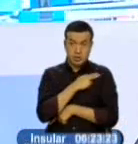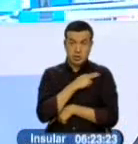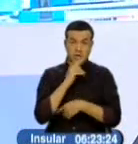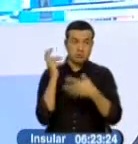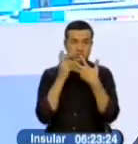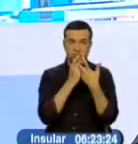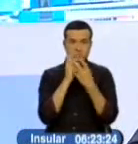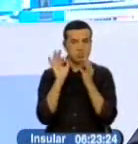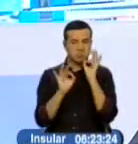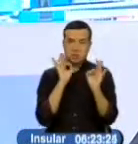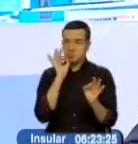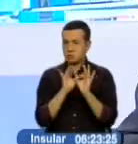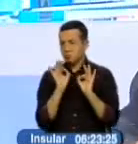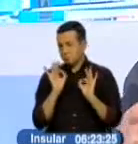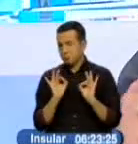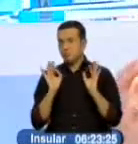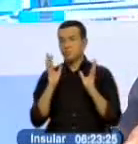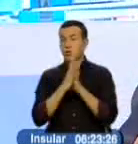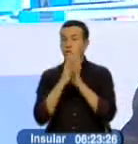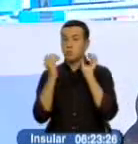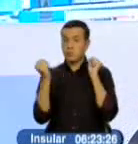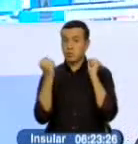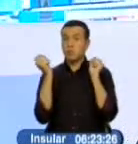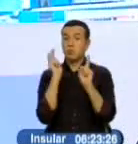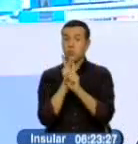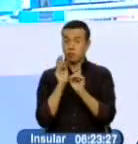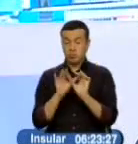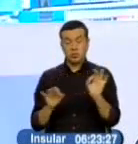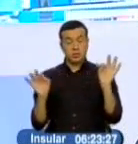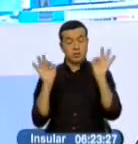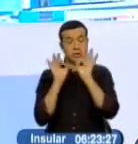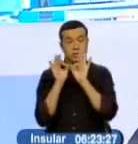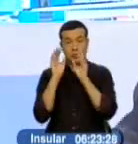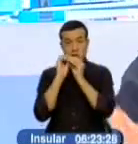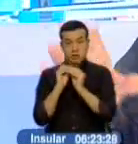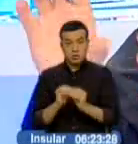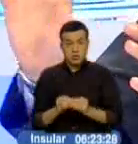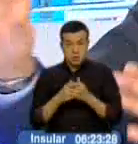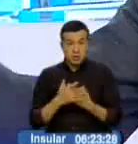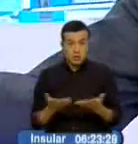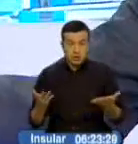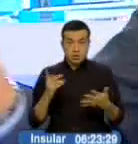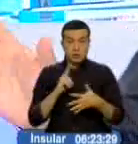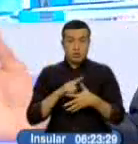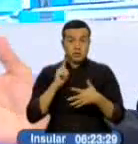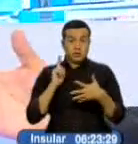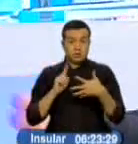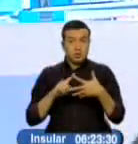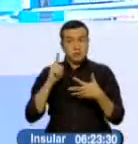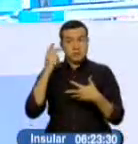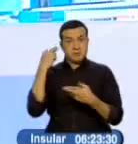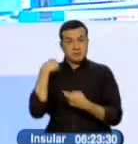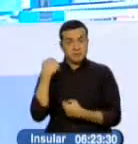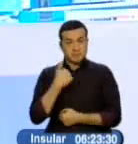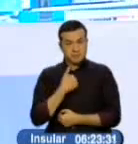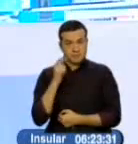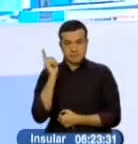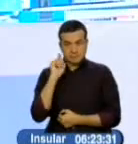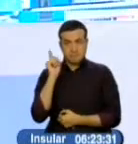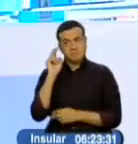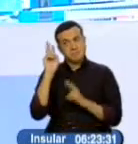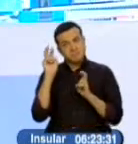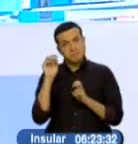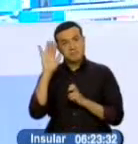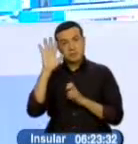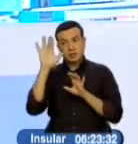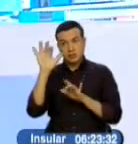entendiendo que es un punto neurálgico de la formación. Y el otro aspecto, que no me corresponde a mí en este caso,